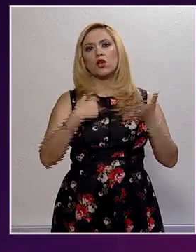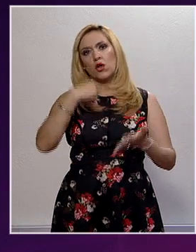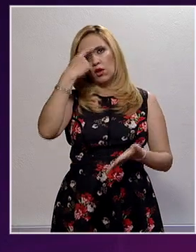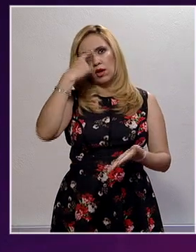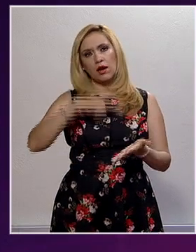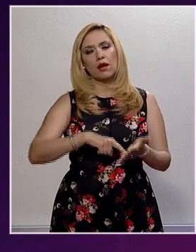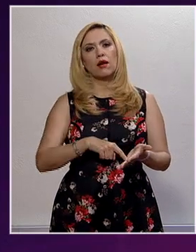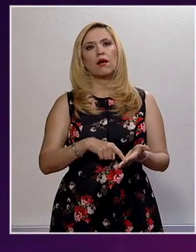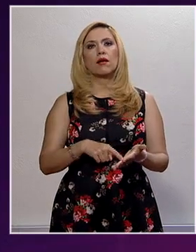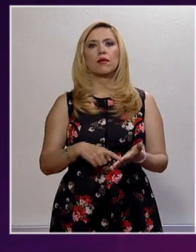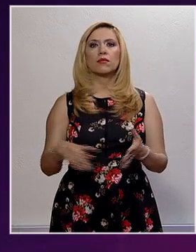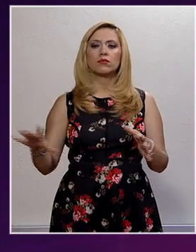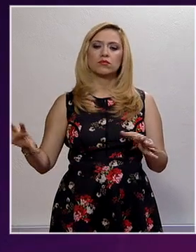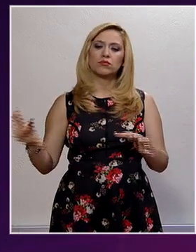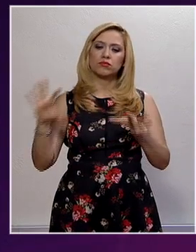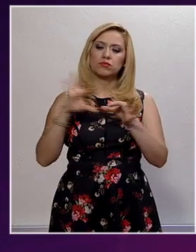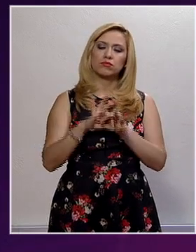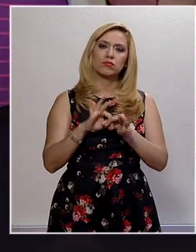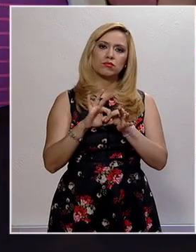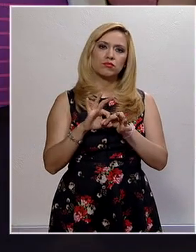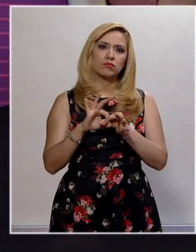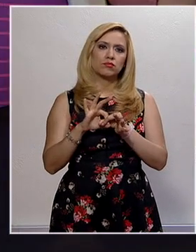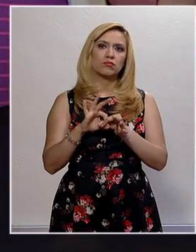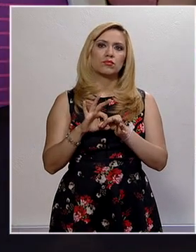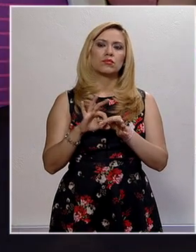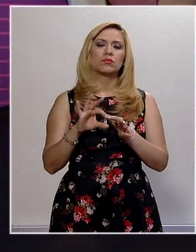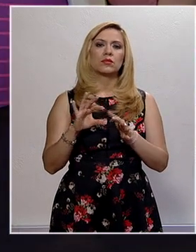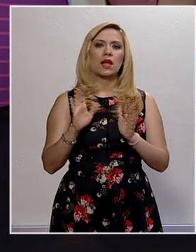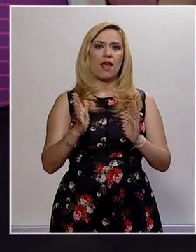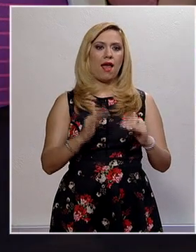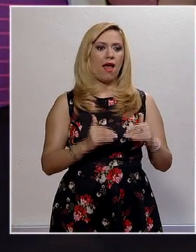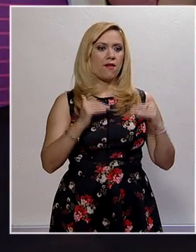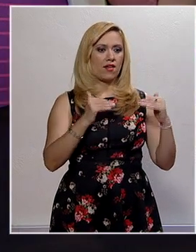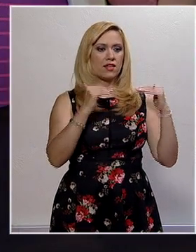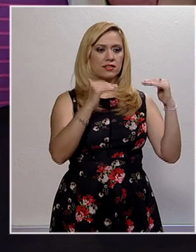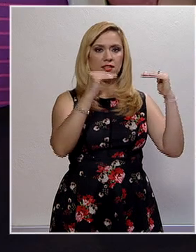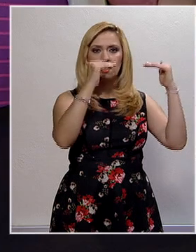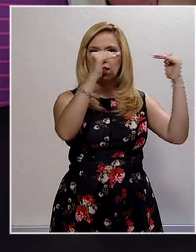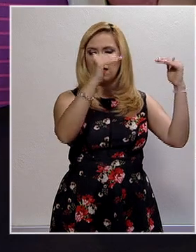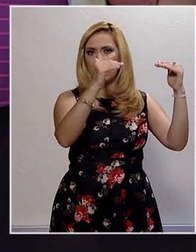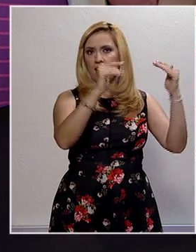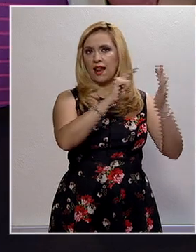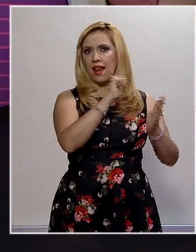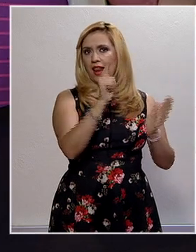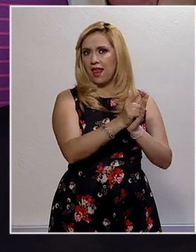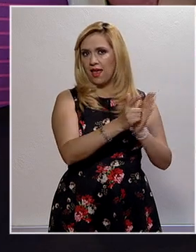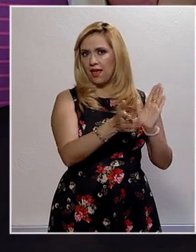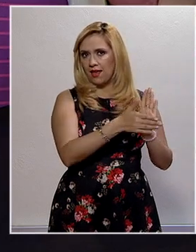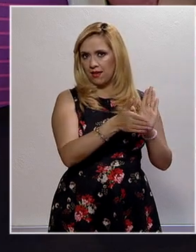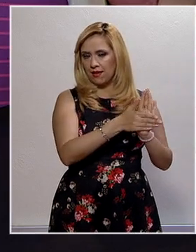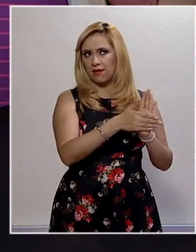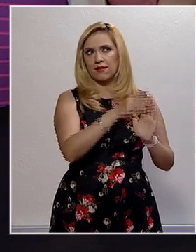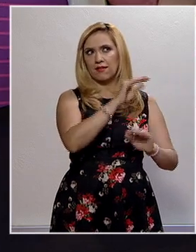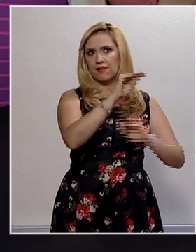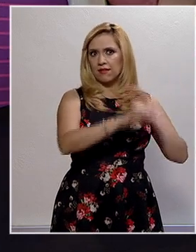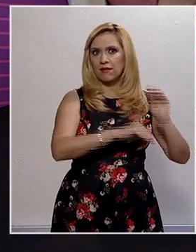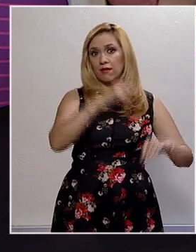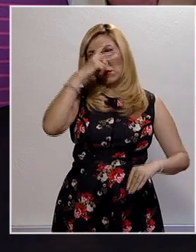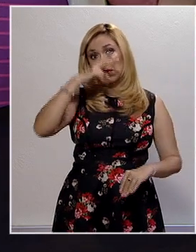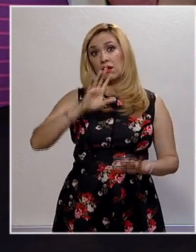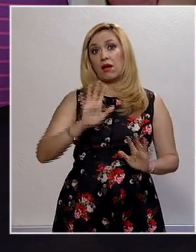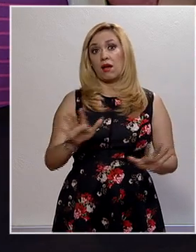creo que va a la par de los avances en el ámbito legislativo, ¿no? México